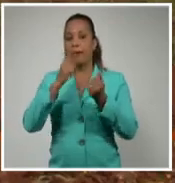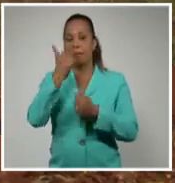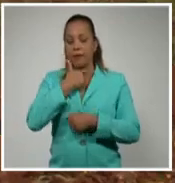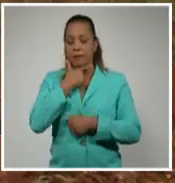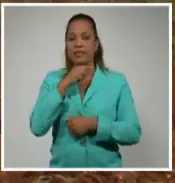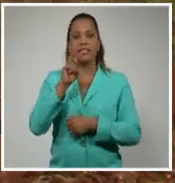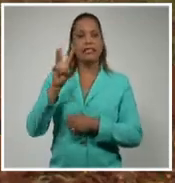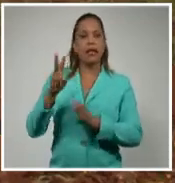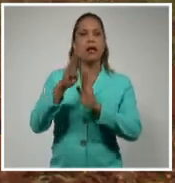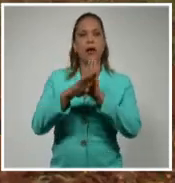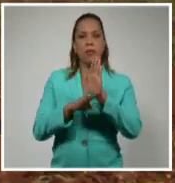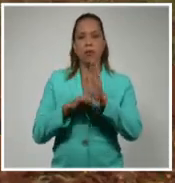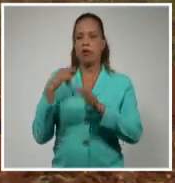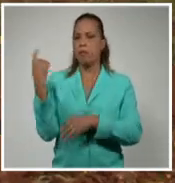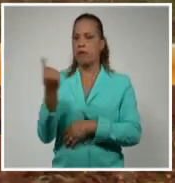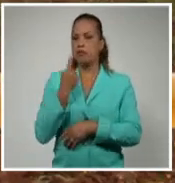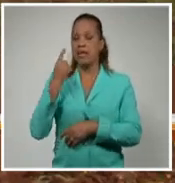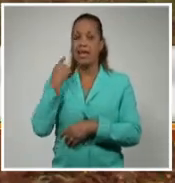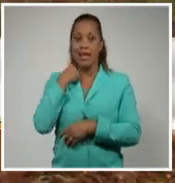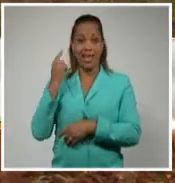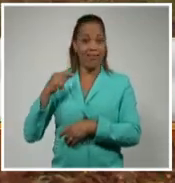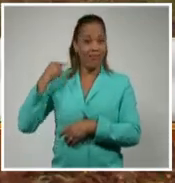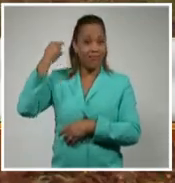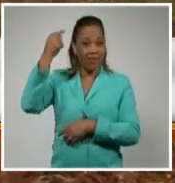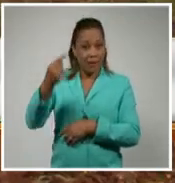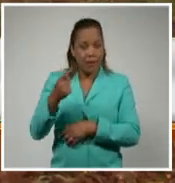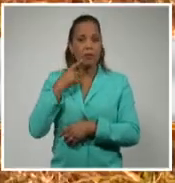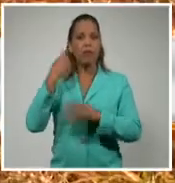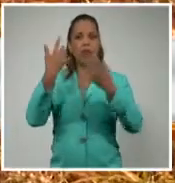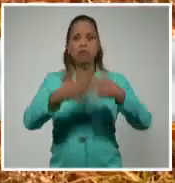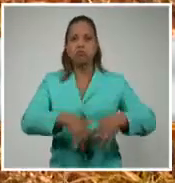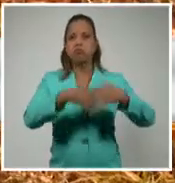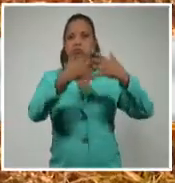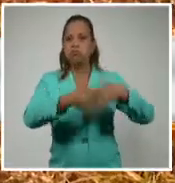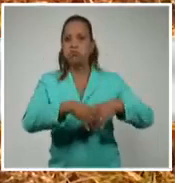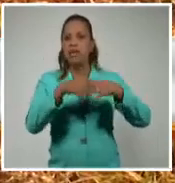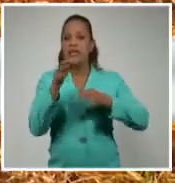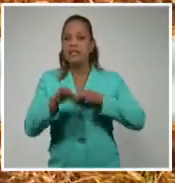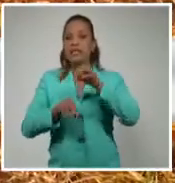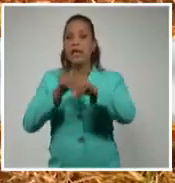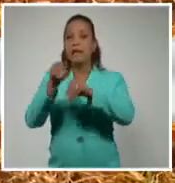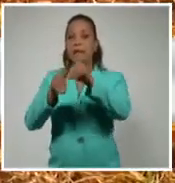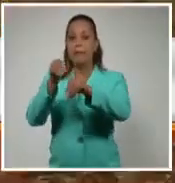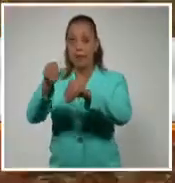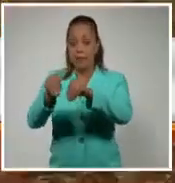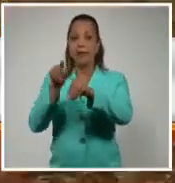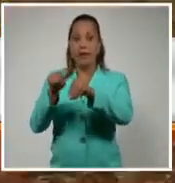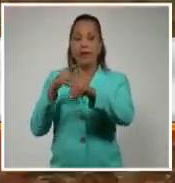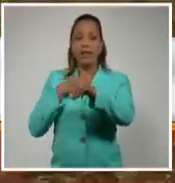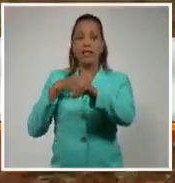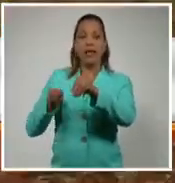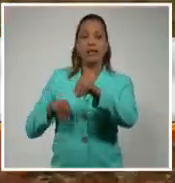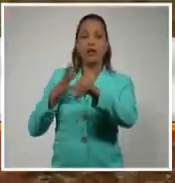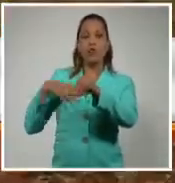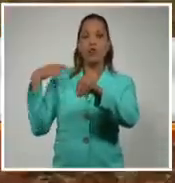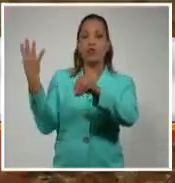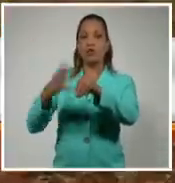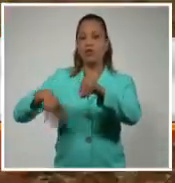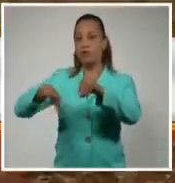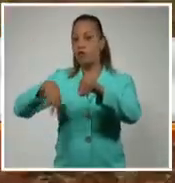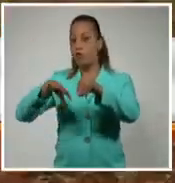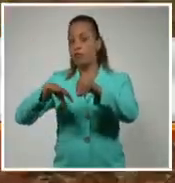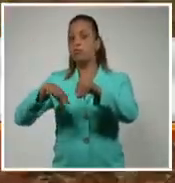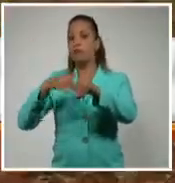de semillas. El año que viene ya vamos aquí en el Inca a producir un volumen de semillas de esas variedades cubanas y que están adaptadas a las condiciones de Cuba, tanto